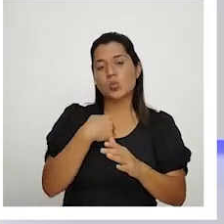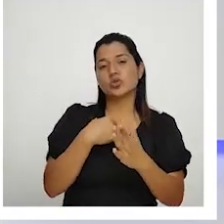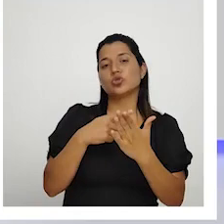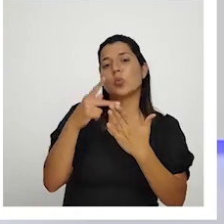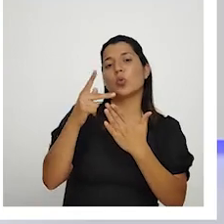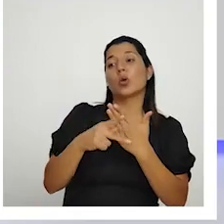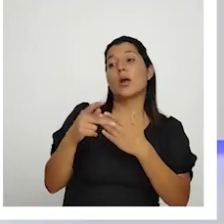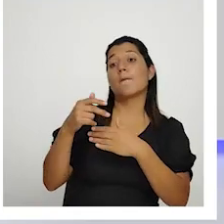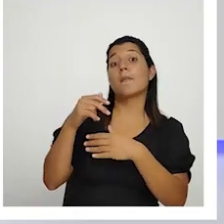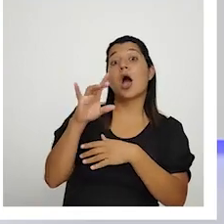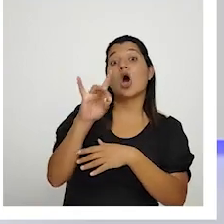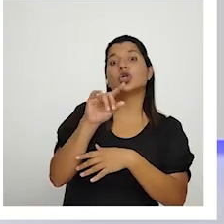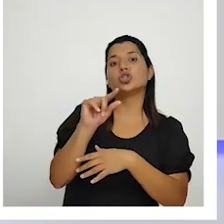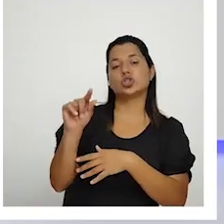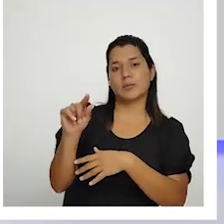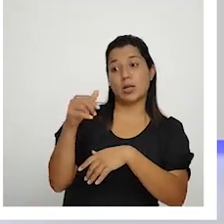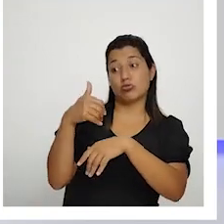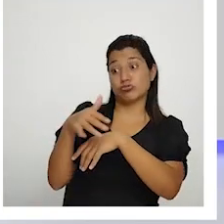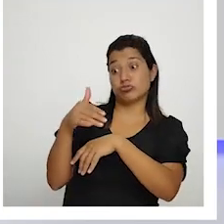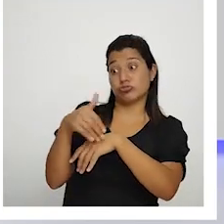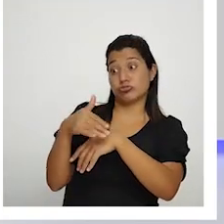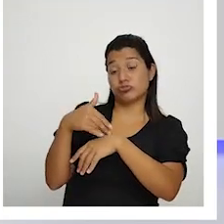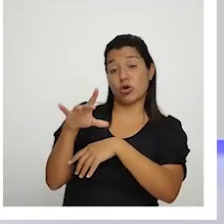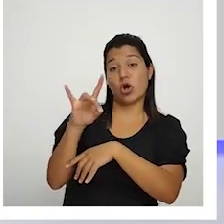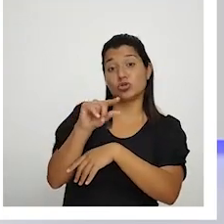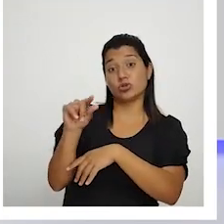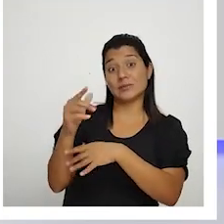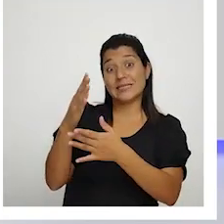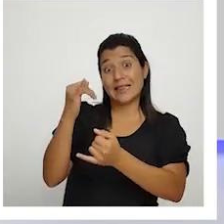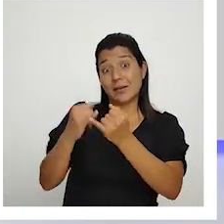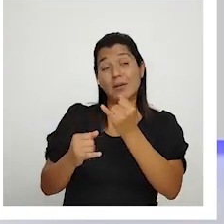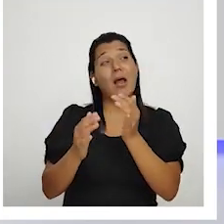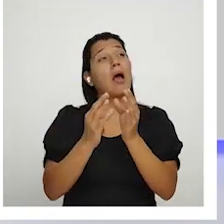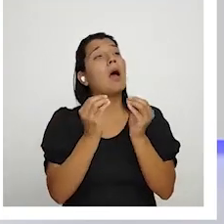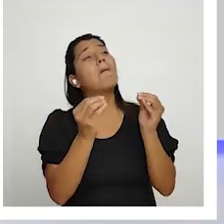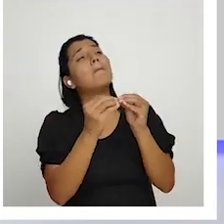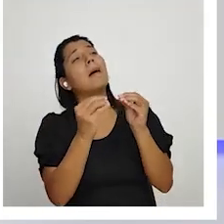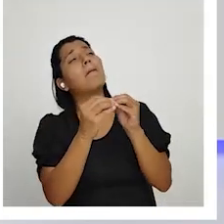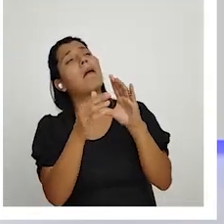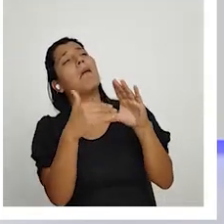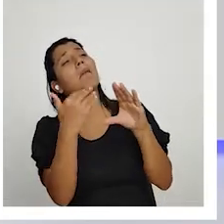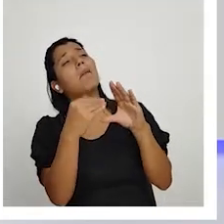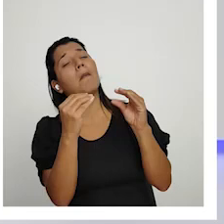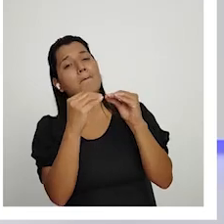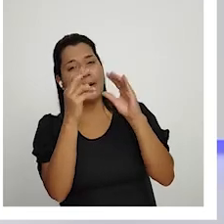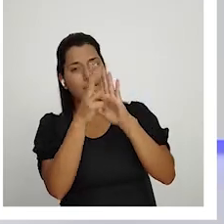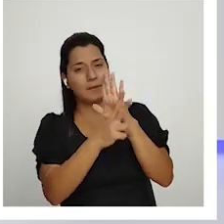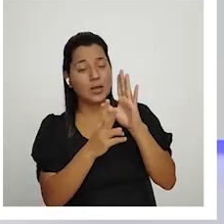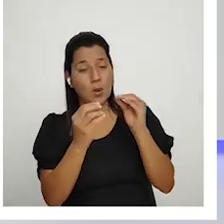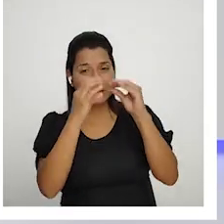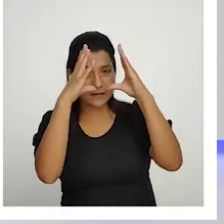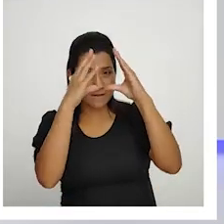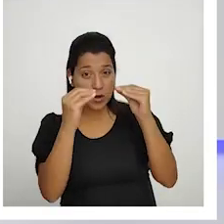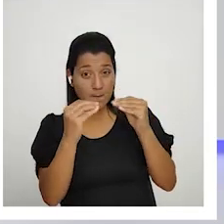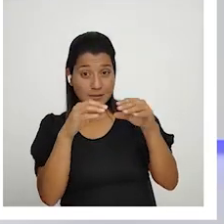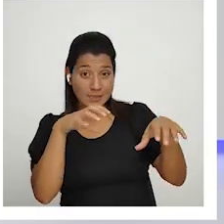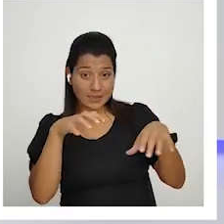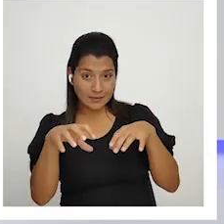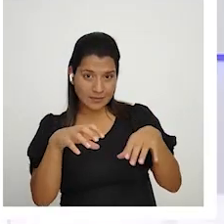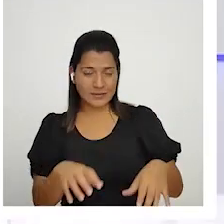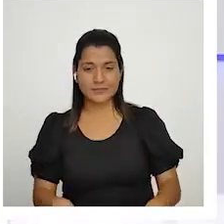8 semanas mandábamos las informaciones y cuando terminaban querían más, ¿verdad? Más videos, más información, más actividades para hacer con los